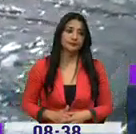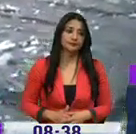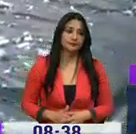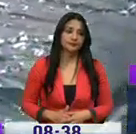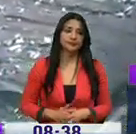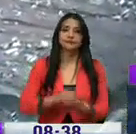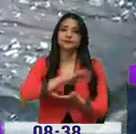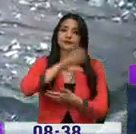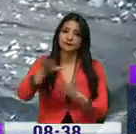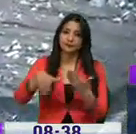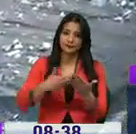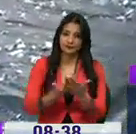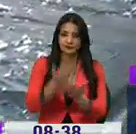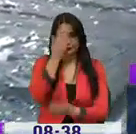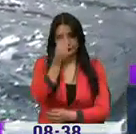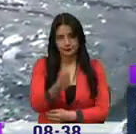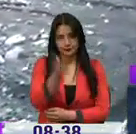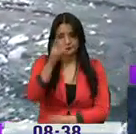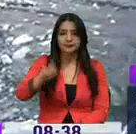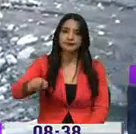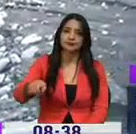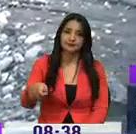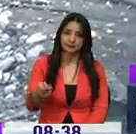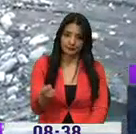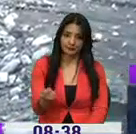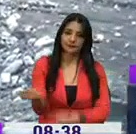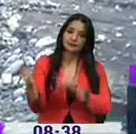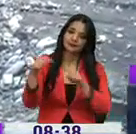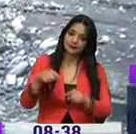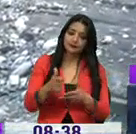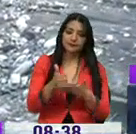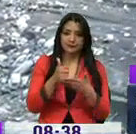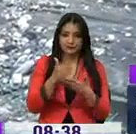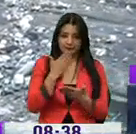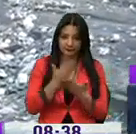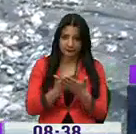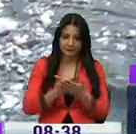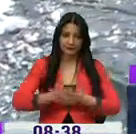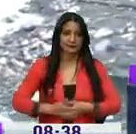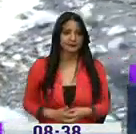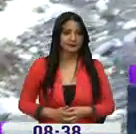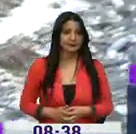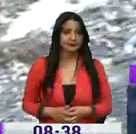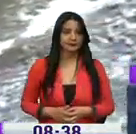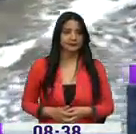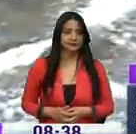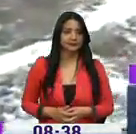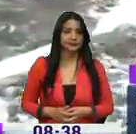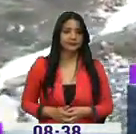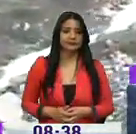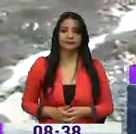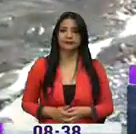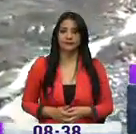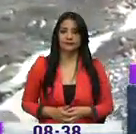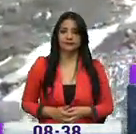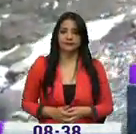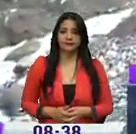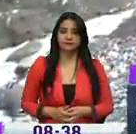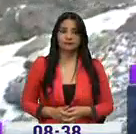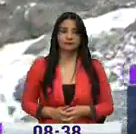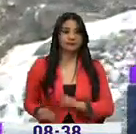Con toda, con esta canal de que gracias a está aquí para.